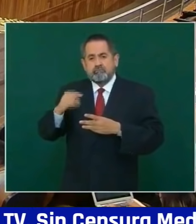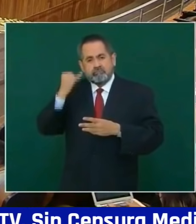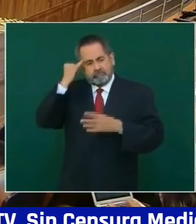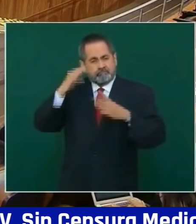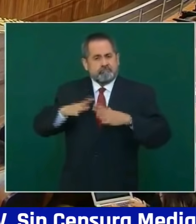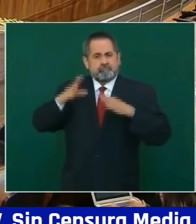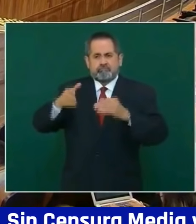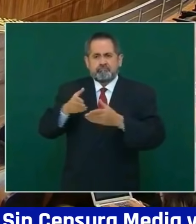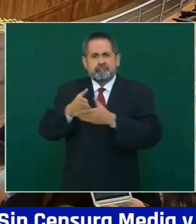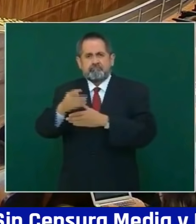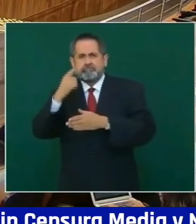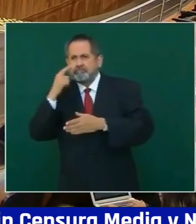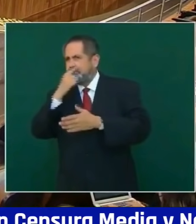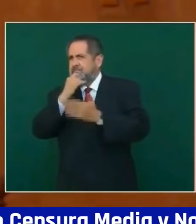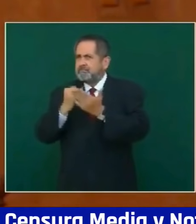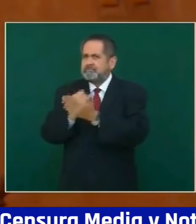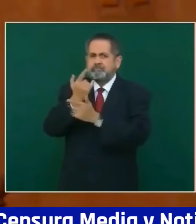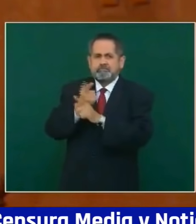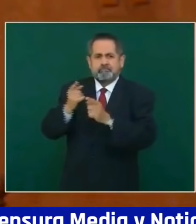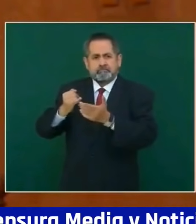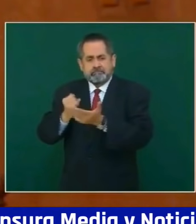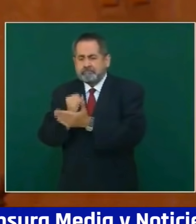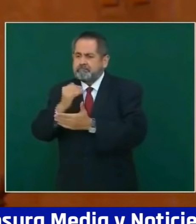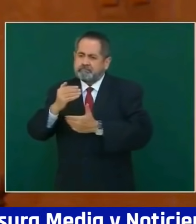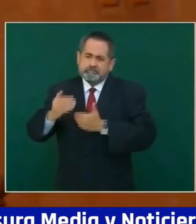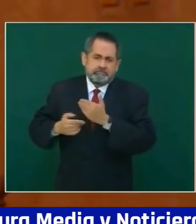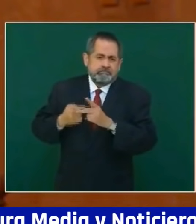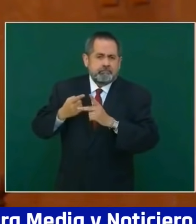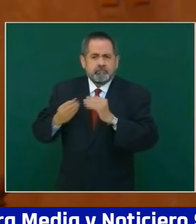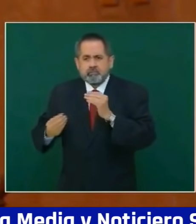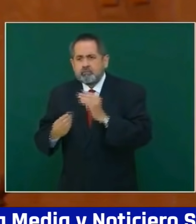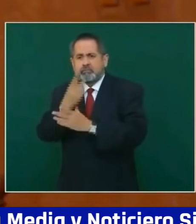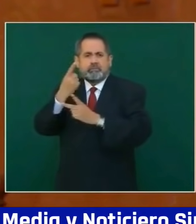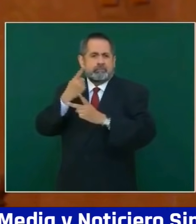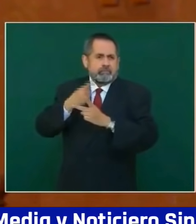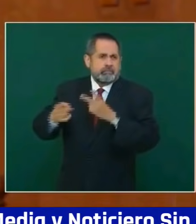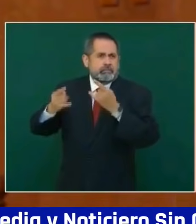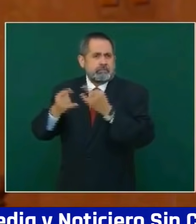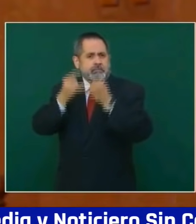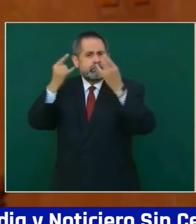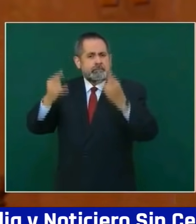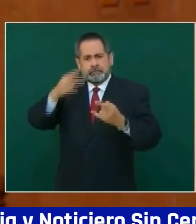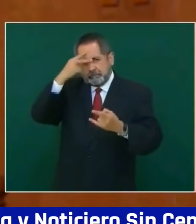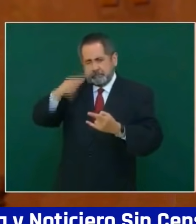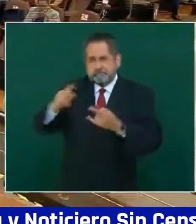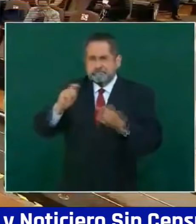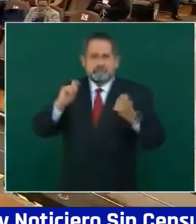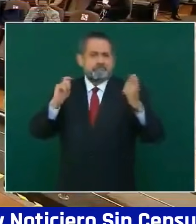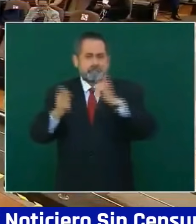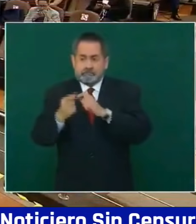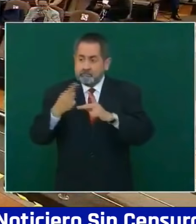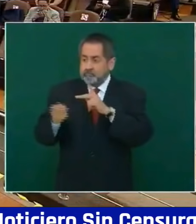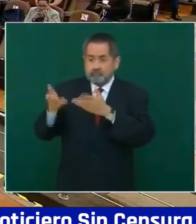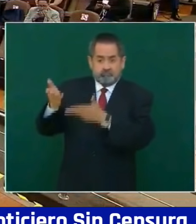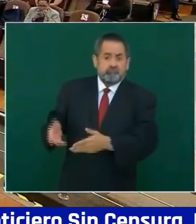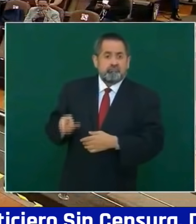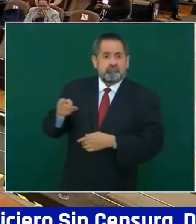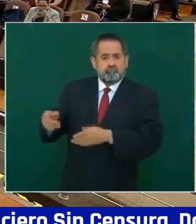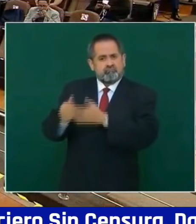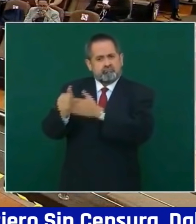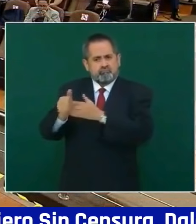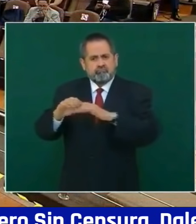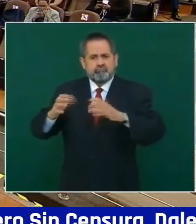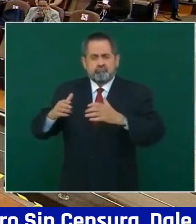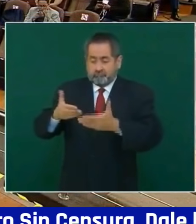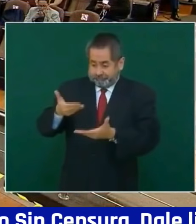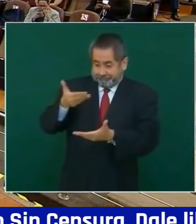democrática que inició una etapa nueva en la historia del país. y condujo a lo